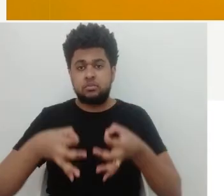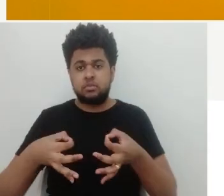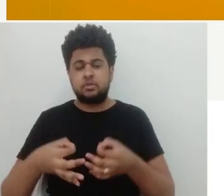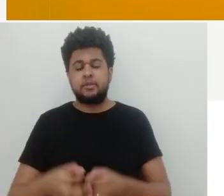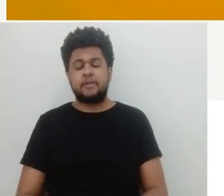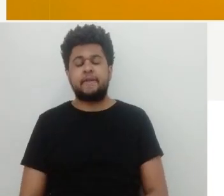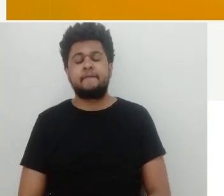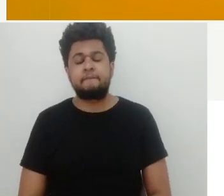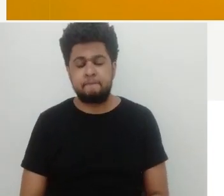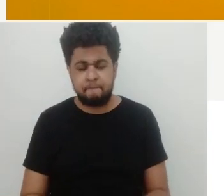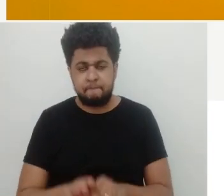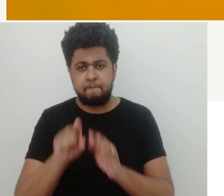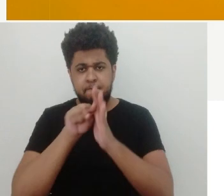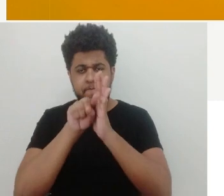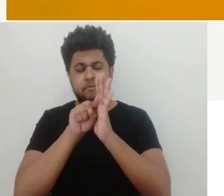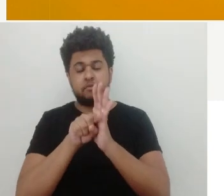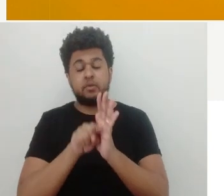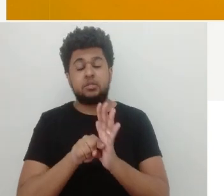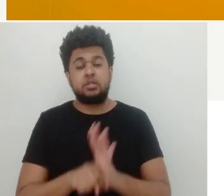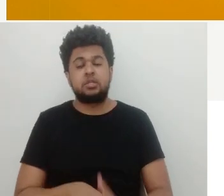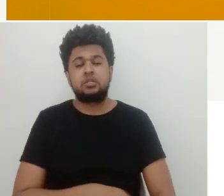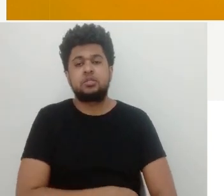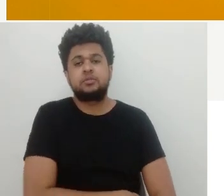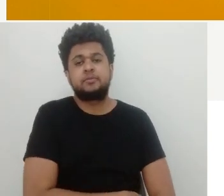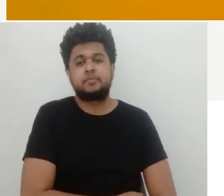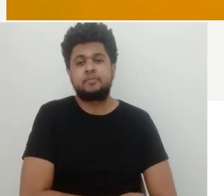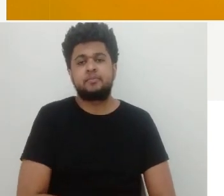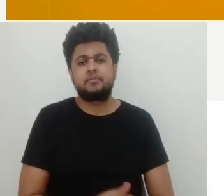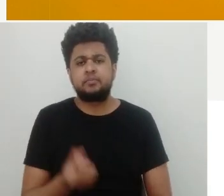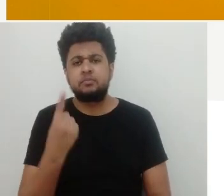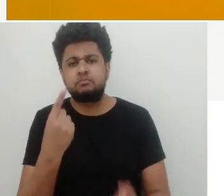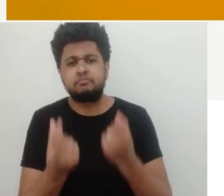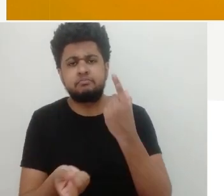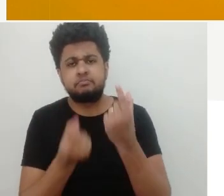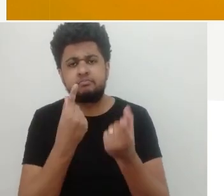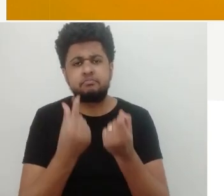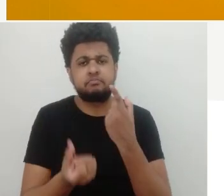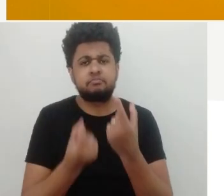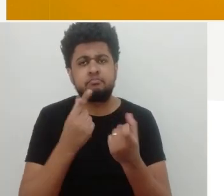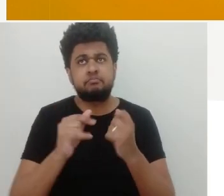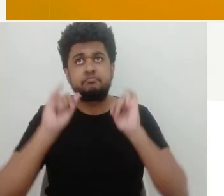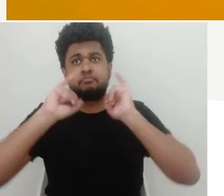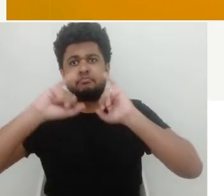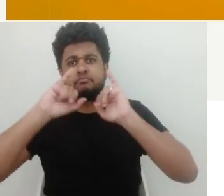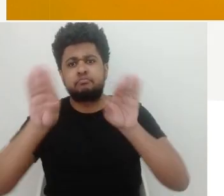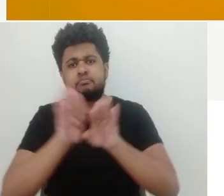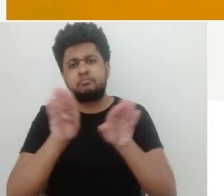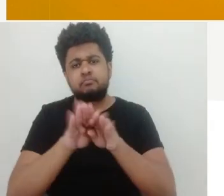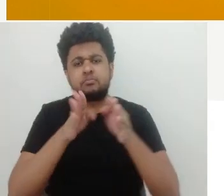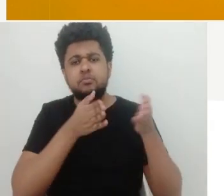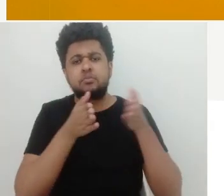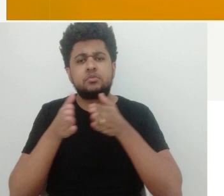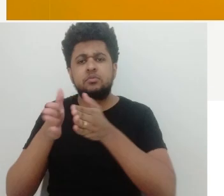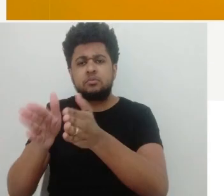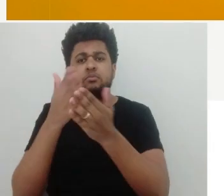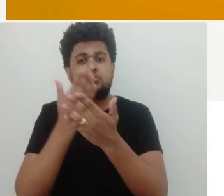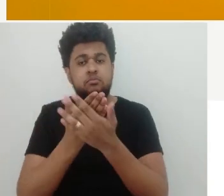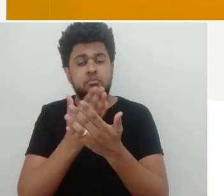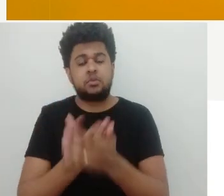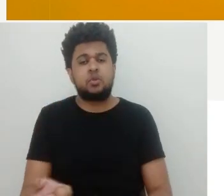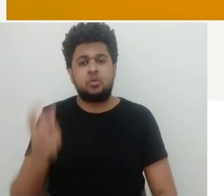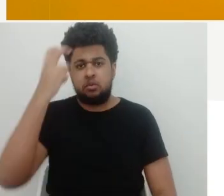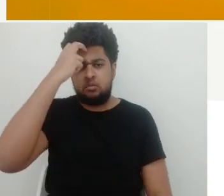Algunos elementos que destaco, ¿verdad?, de esta tradición de los estudios culturales, creo que el cuestionamiento a las jerarquías